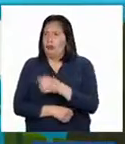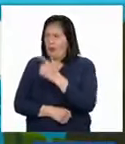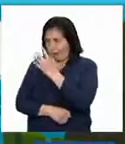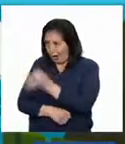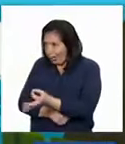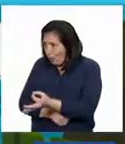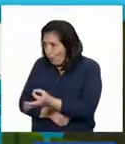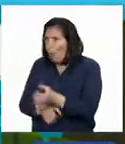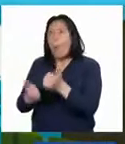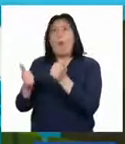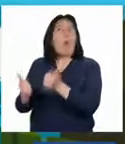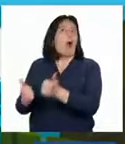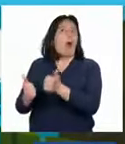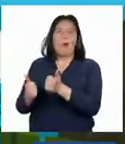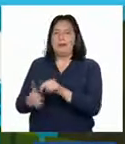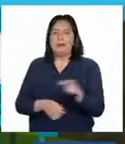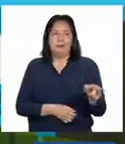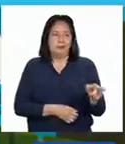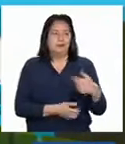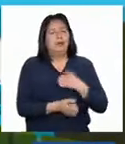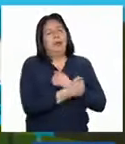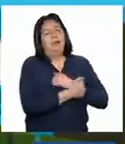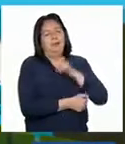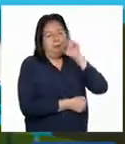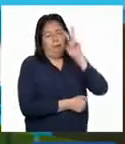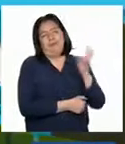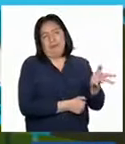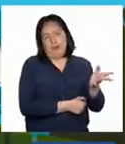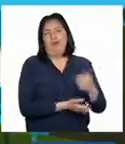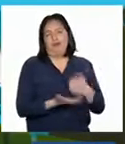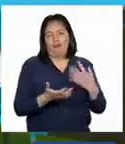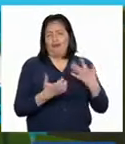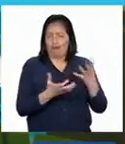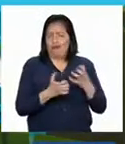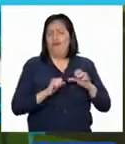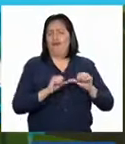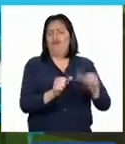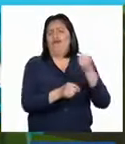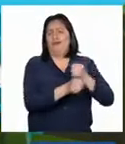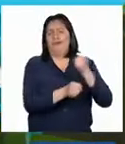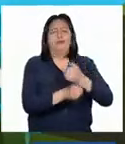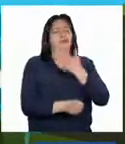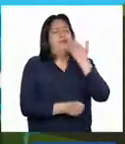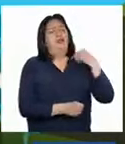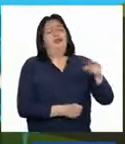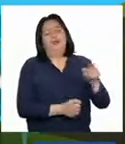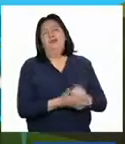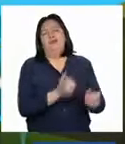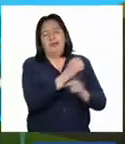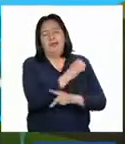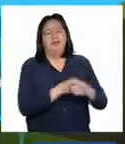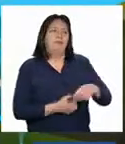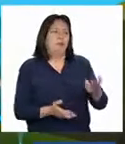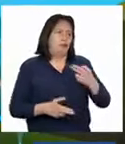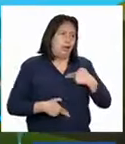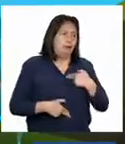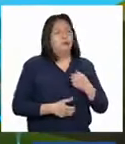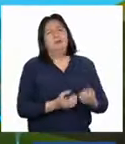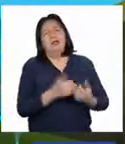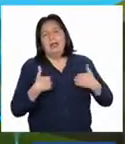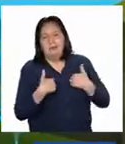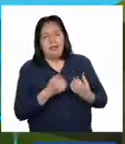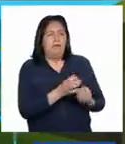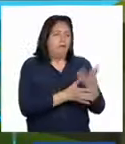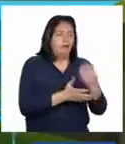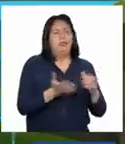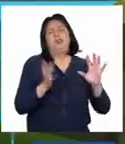creo, lo máximo. Marino ama tanto al Perú que quiere seguir trabajando por un país mejor para los seres humanos, los animales, la flora